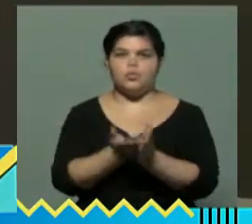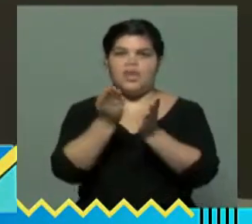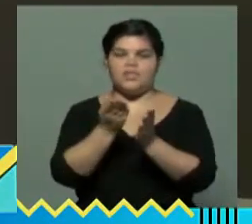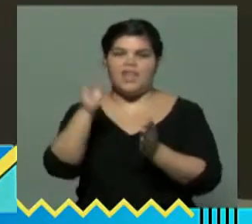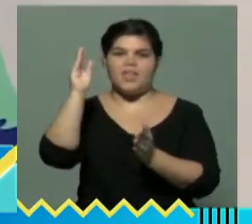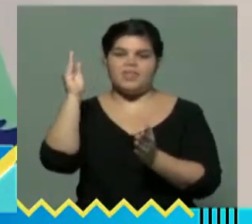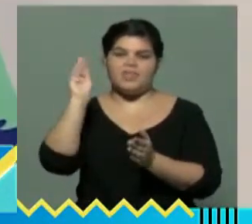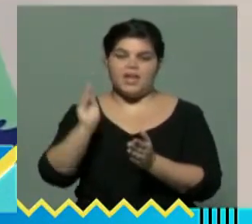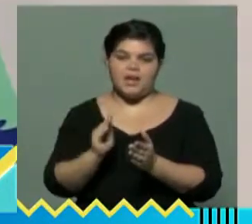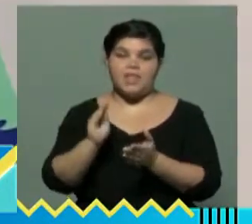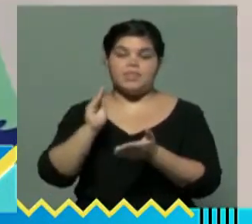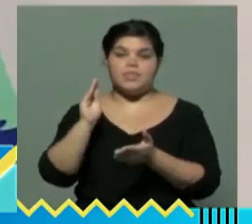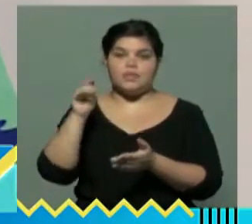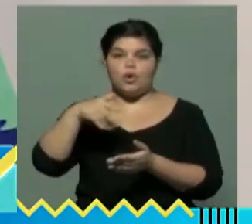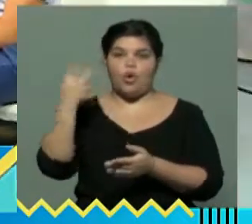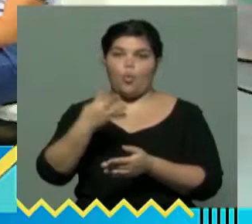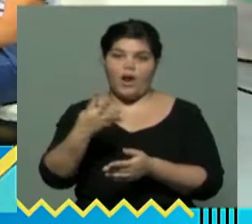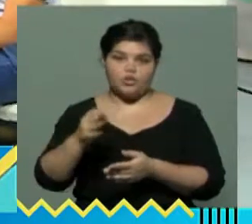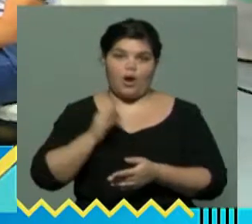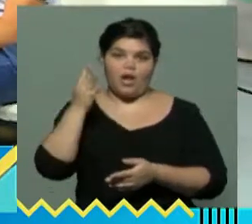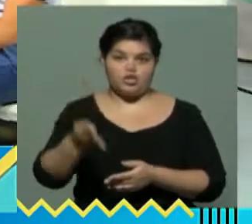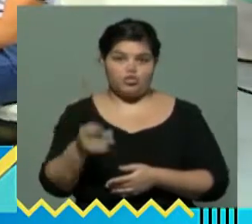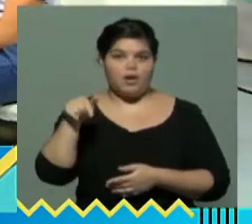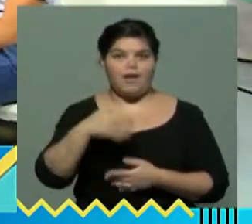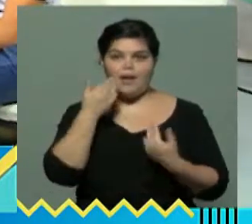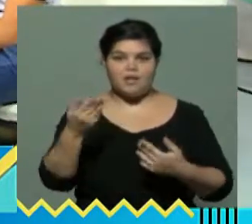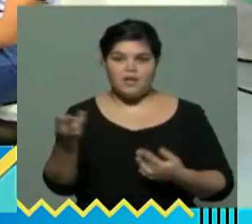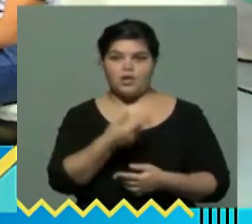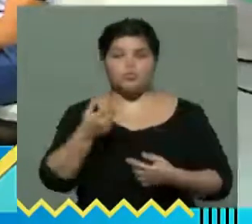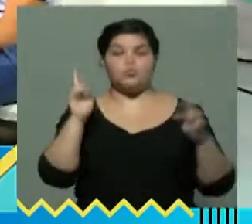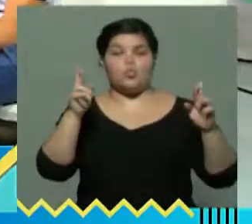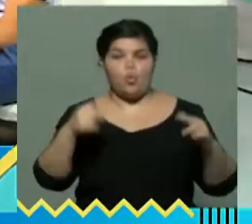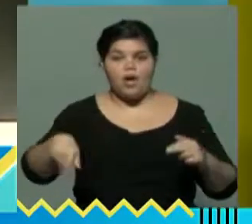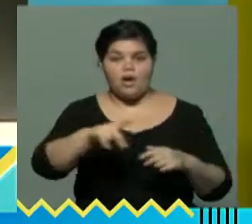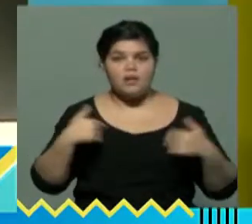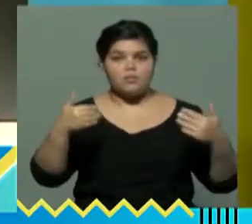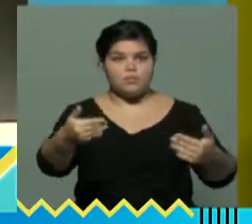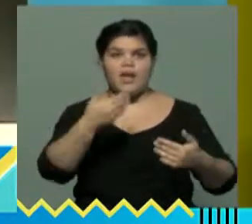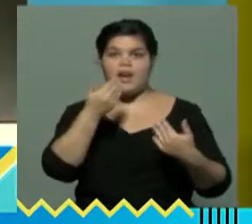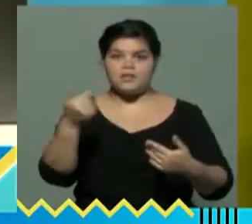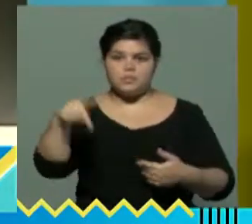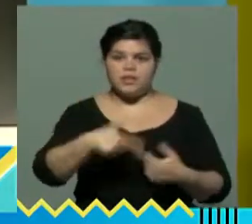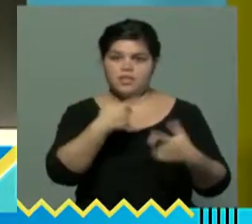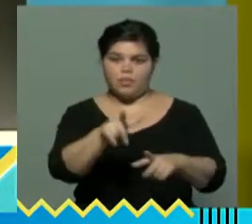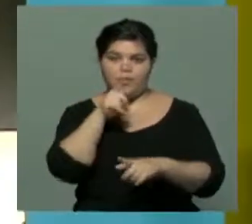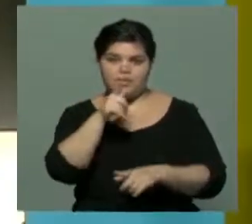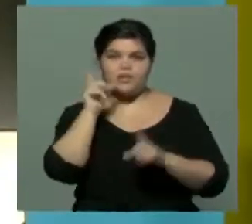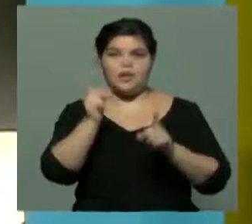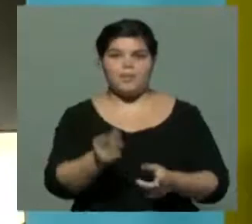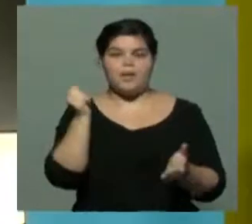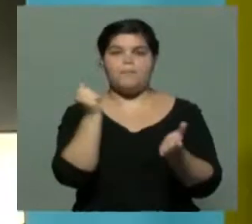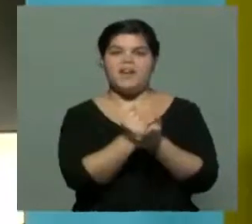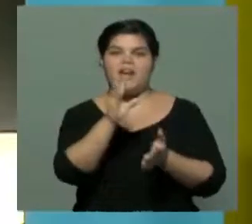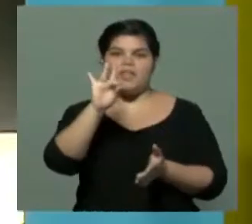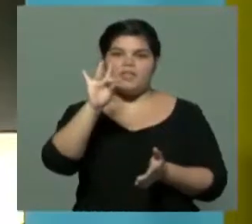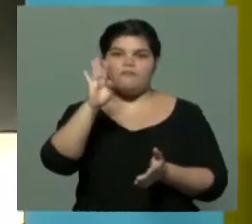Bueno, desearles la mejor de la suerte. Gracias por acompañarnos en este Distintos Parecidos. No me quiero olvidar de Baidip,